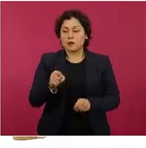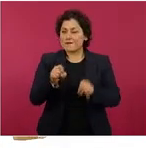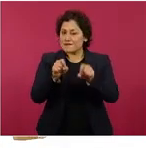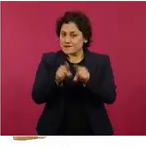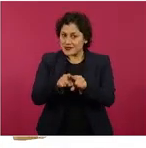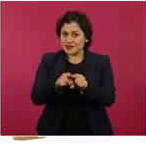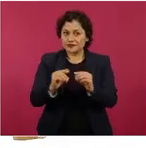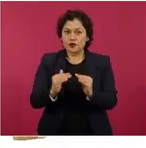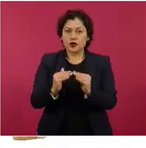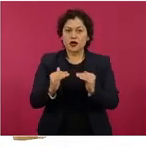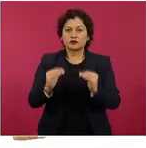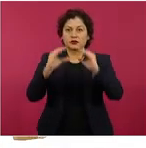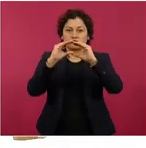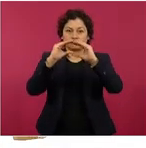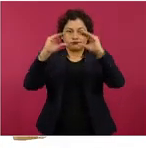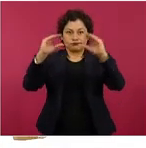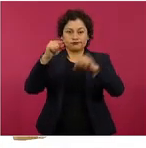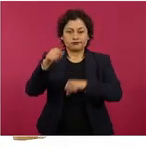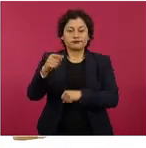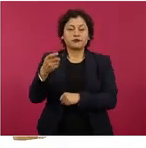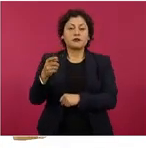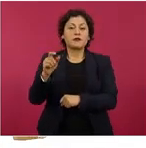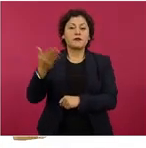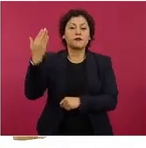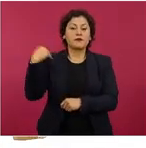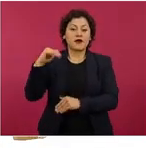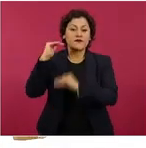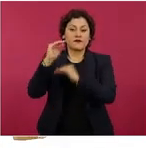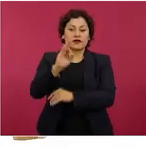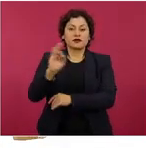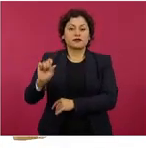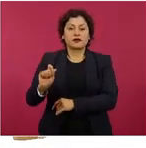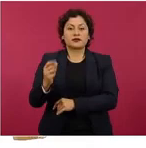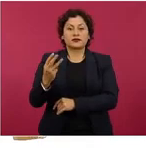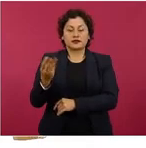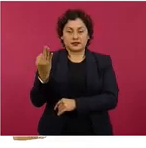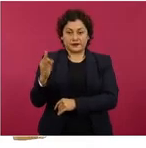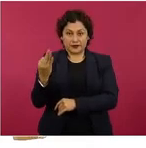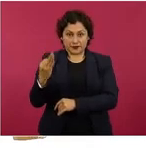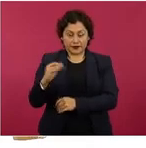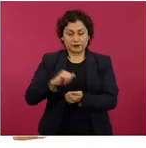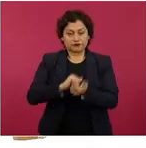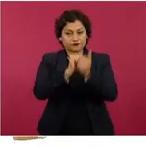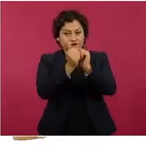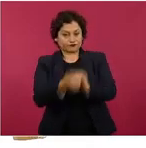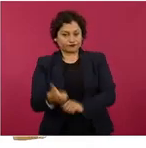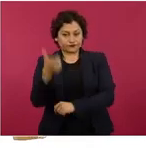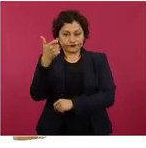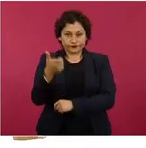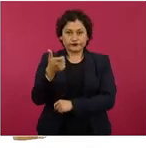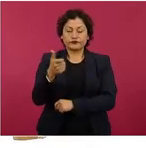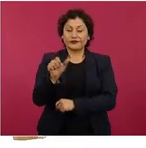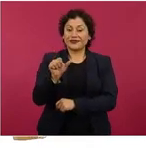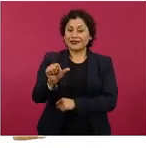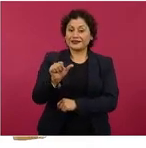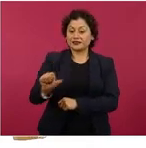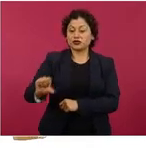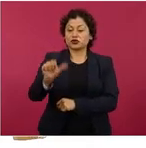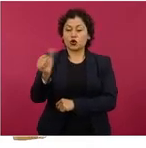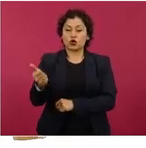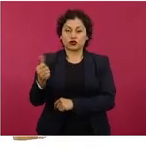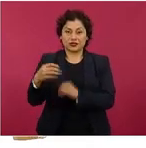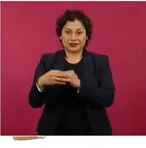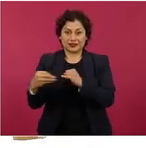tanques estacionarios, el 23 de febrero el precio internacional convertido a pesos, 16 pesos con 11 centavos, el